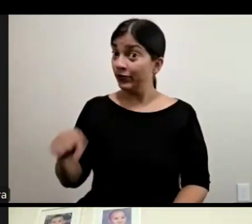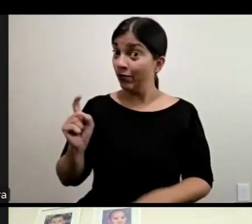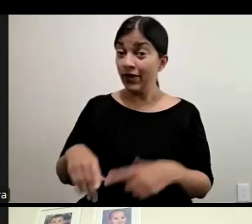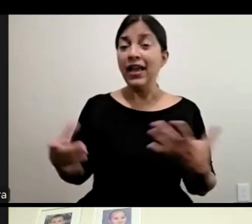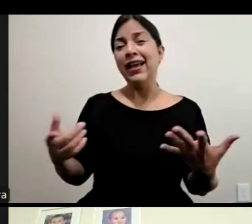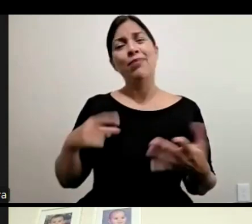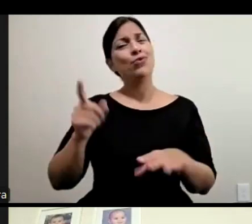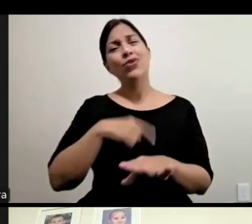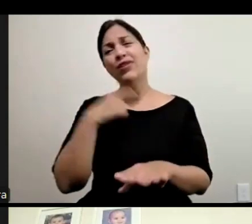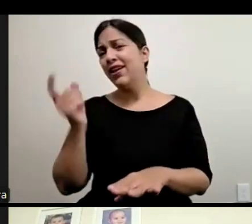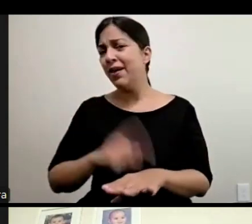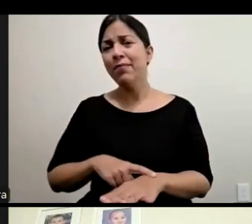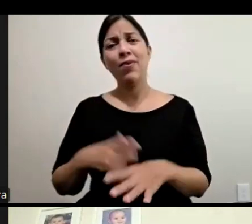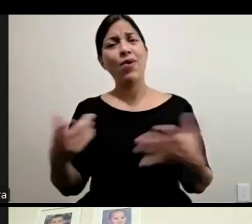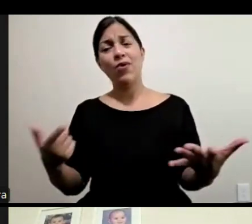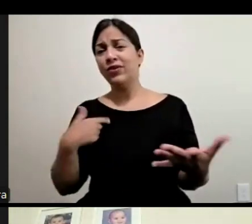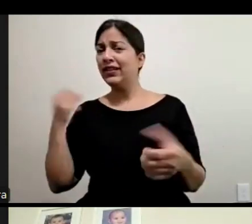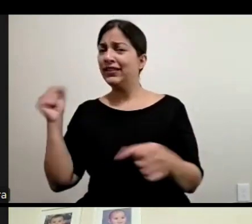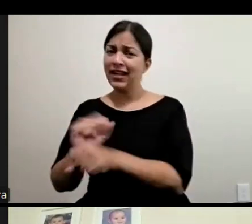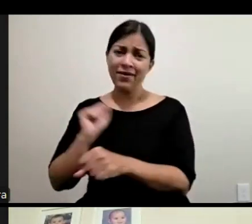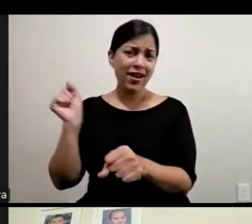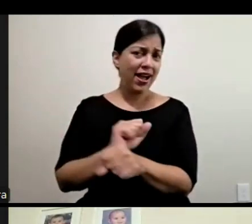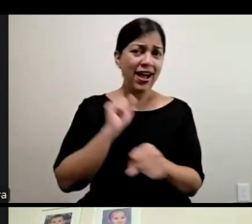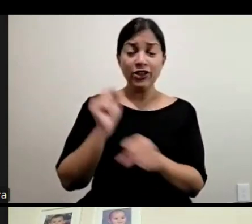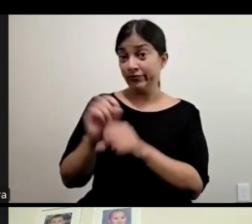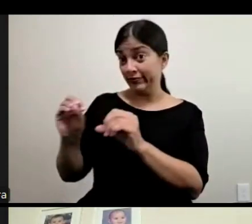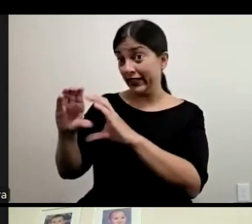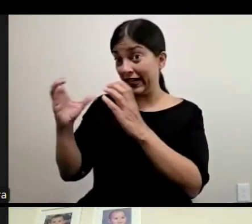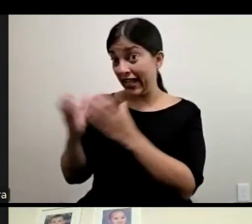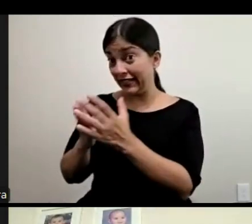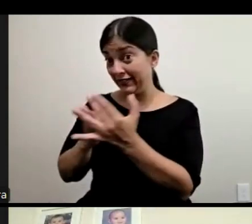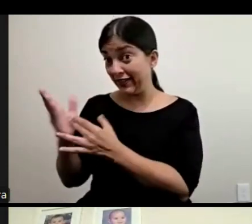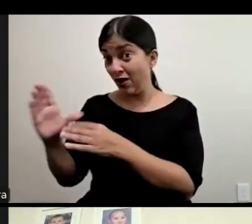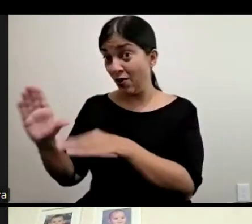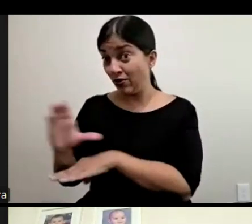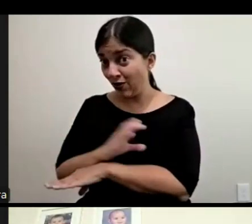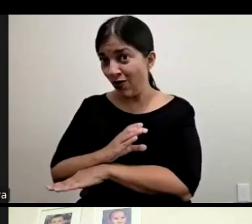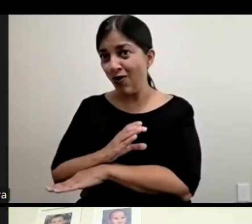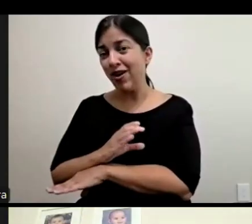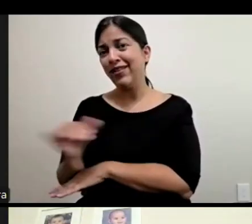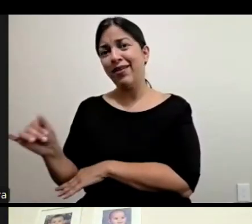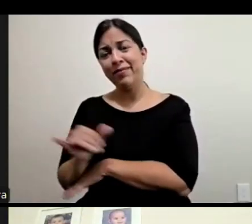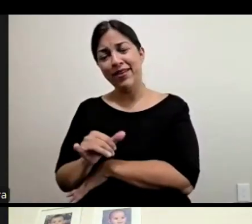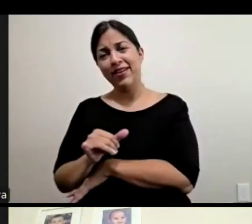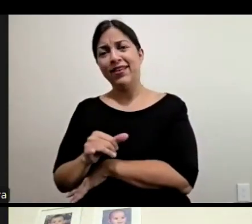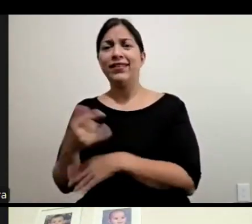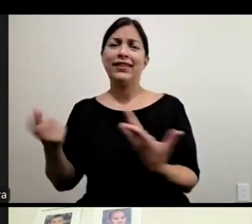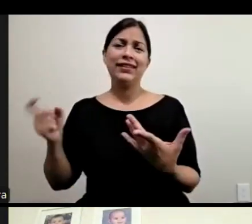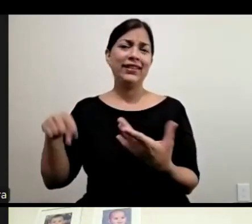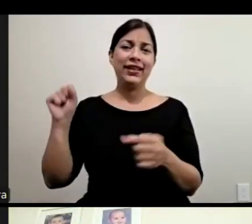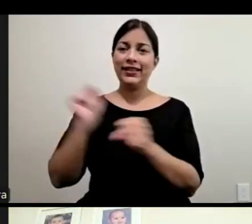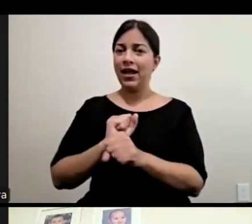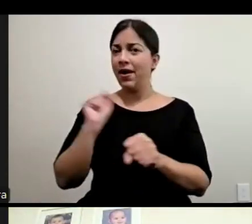demasiado tiempo, uno trabajaba dando clases por la computadora también, y uno tiene que trabajar